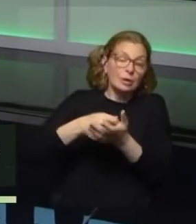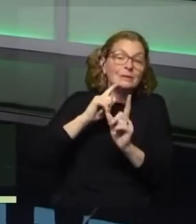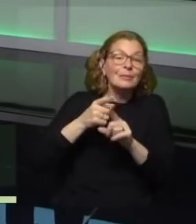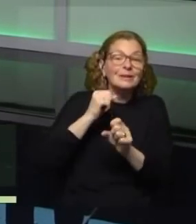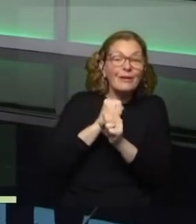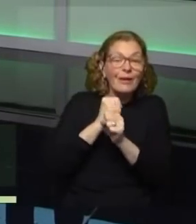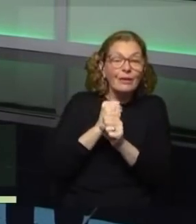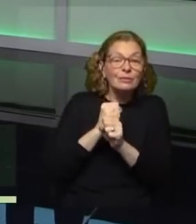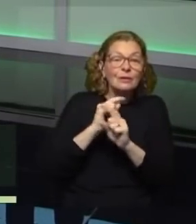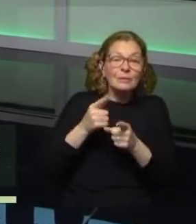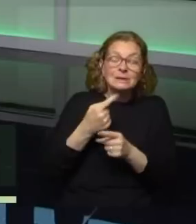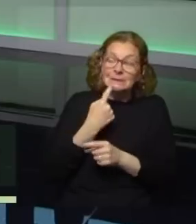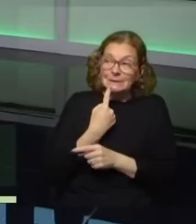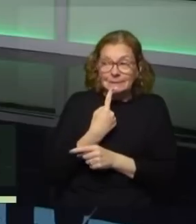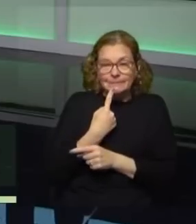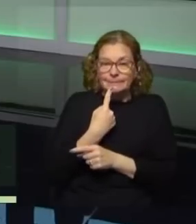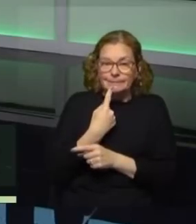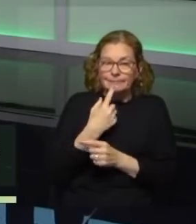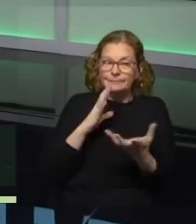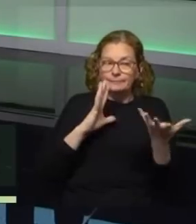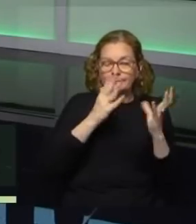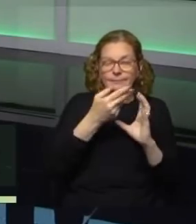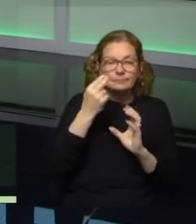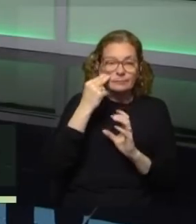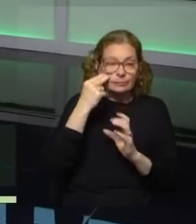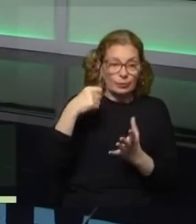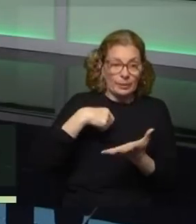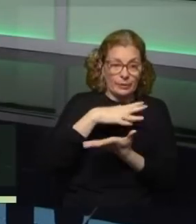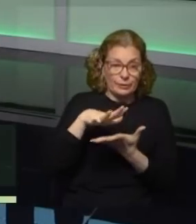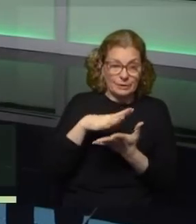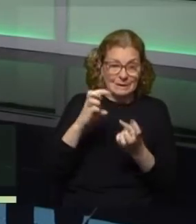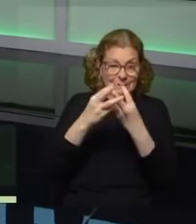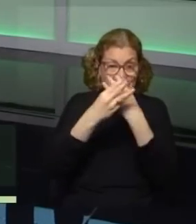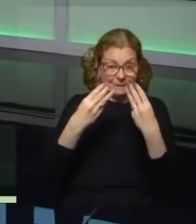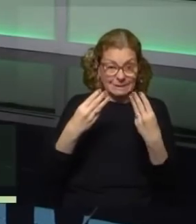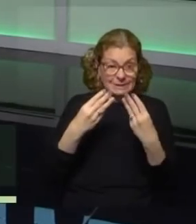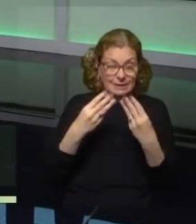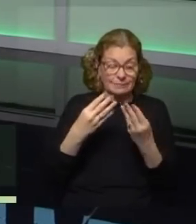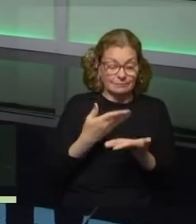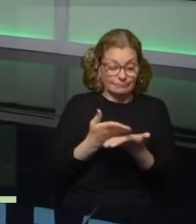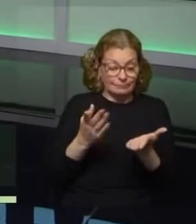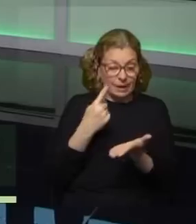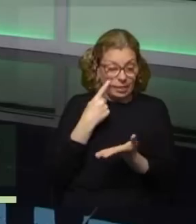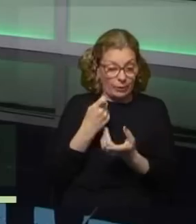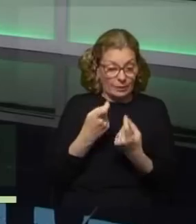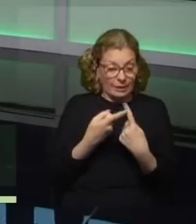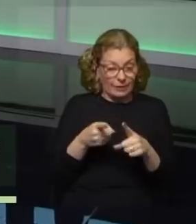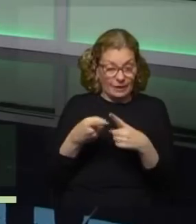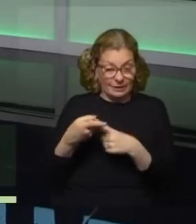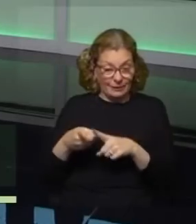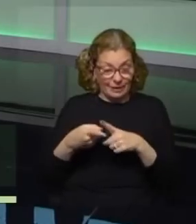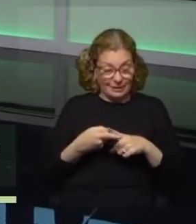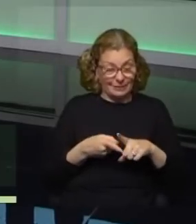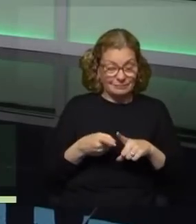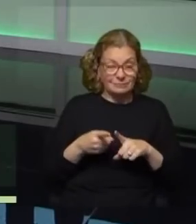de empleo tienen también sus impactos ambientales y sociales que en general ponen de manifiesto diferentes actores de La